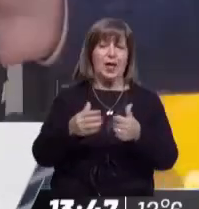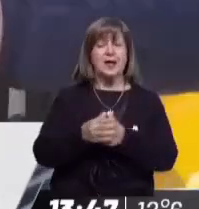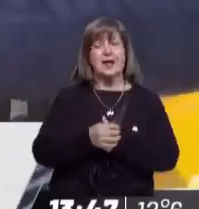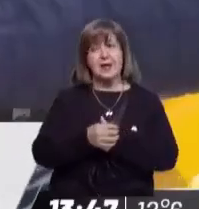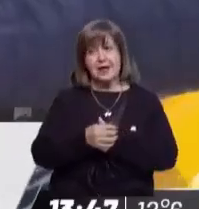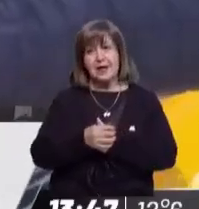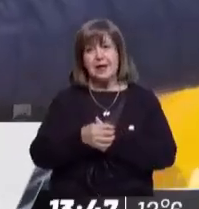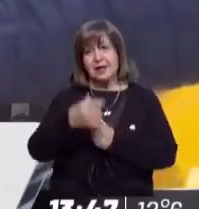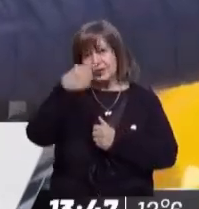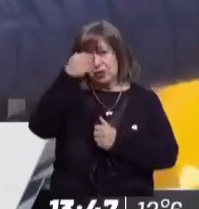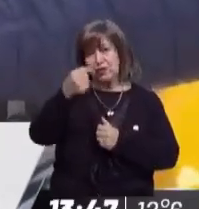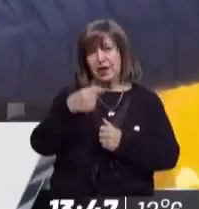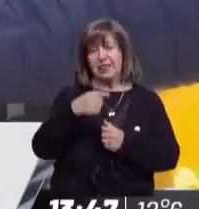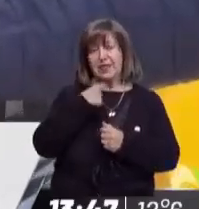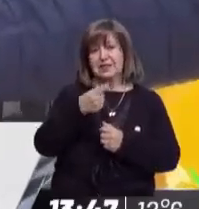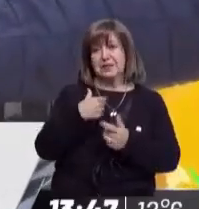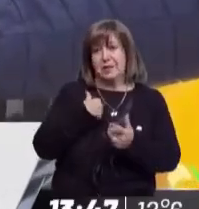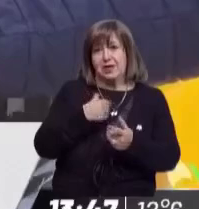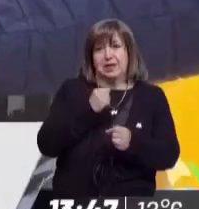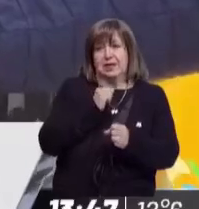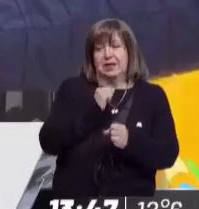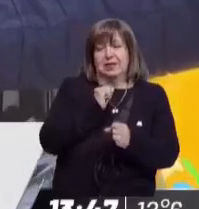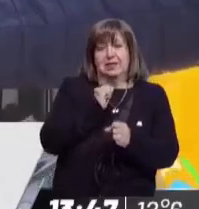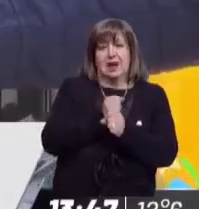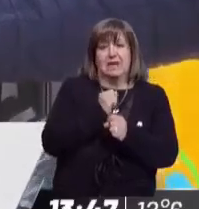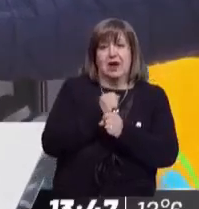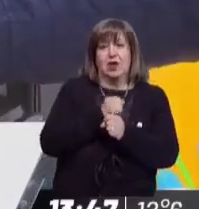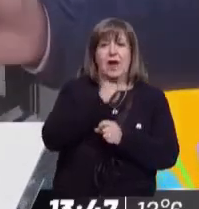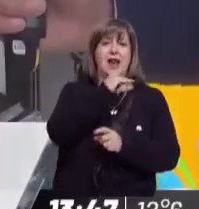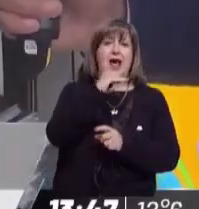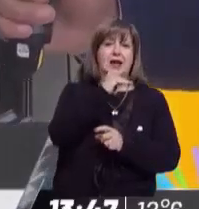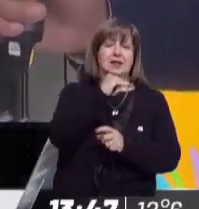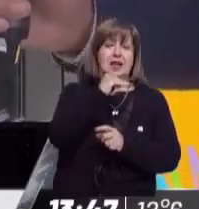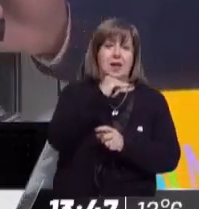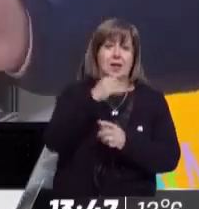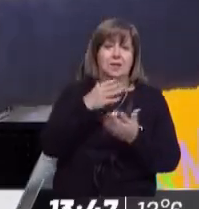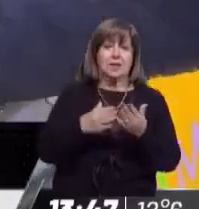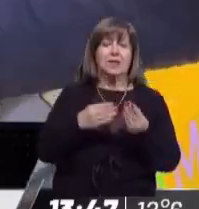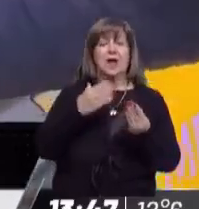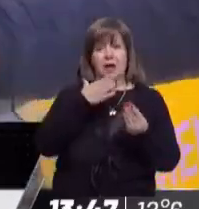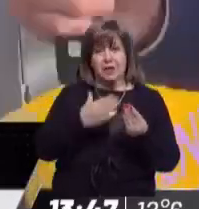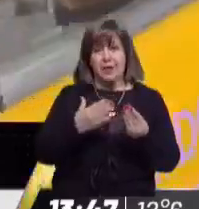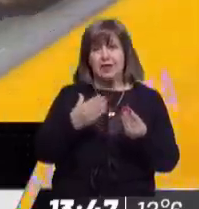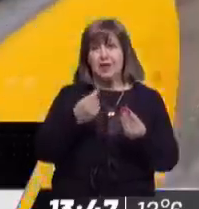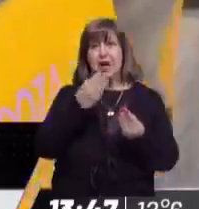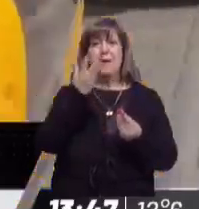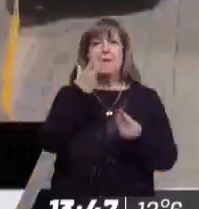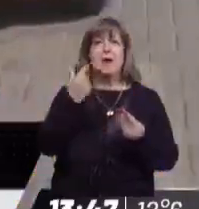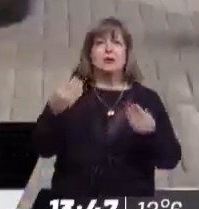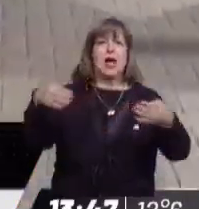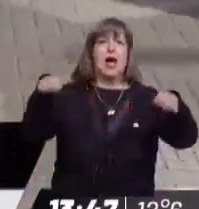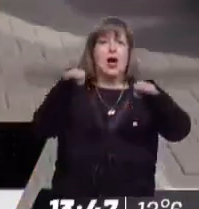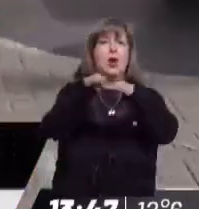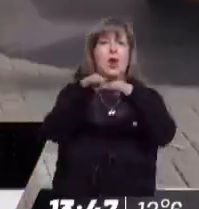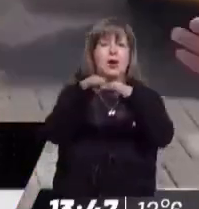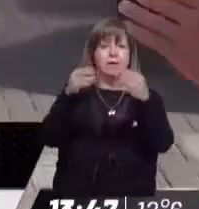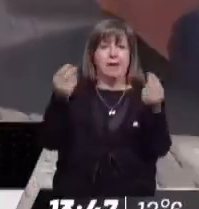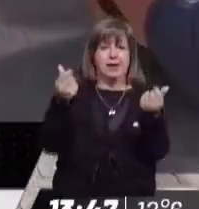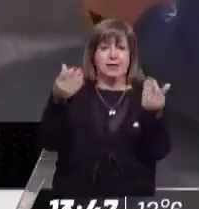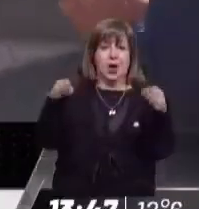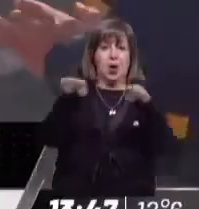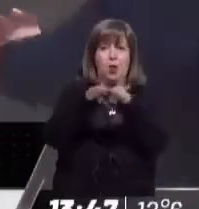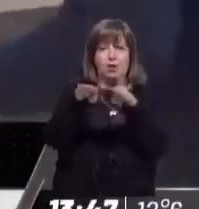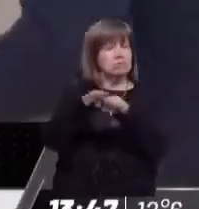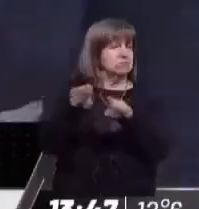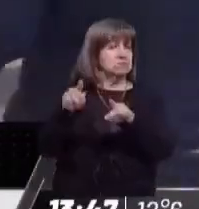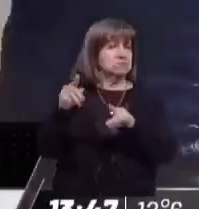forma negativa. Y sí, obviamente, en el trabajo eso impacta totalmente. Bien, gracias por tu testimonio. No, de nada, muchas gracias. Bueno, este es uno de los testimonios que teníamos,